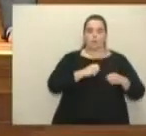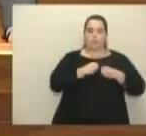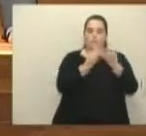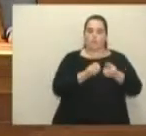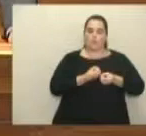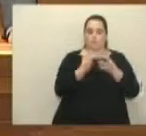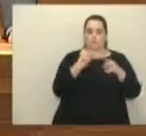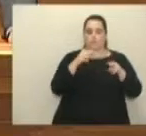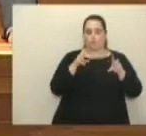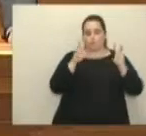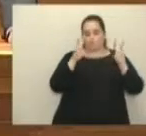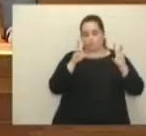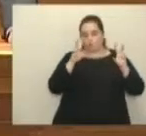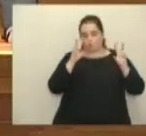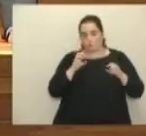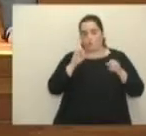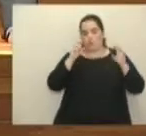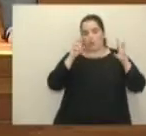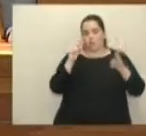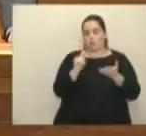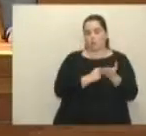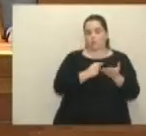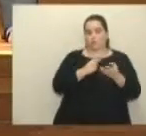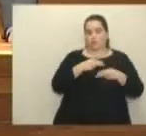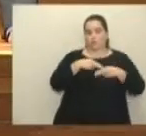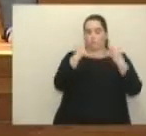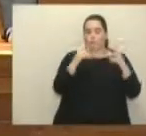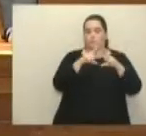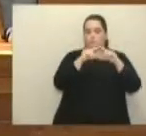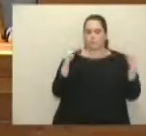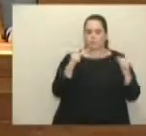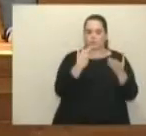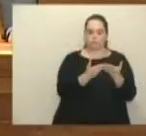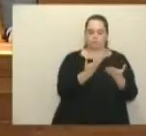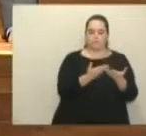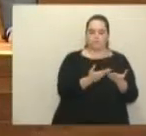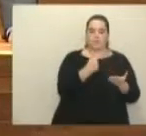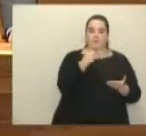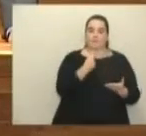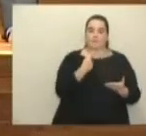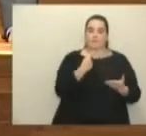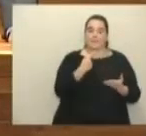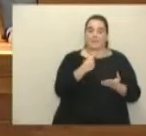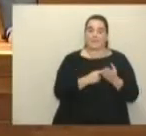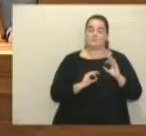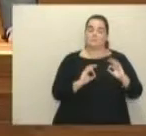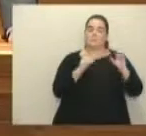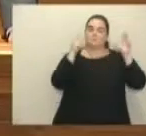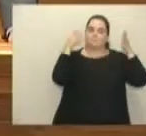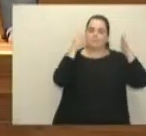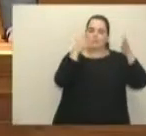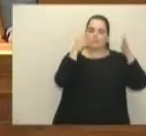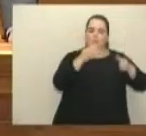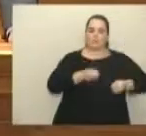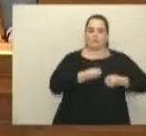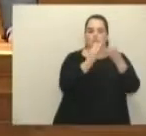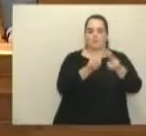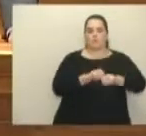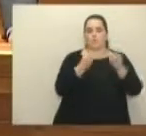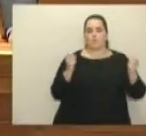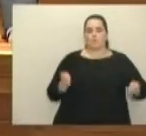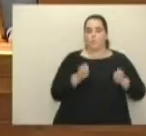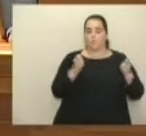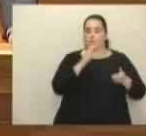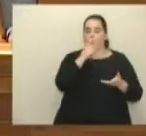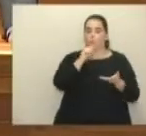los contratos celebrados por la Administración Pública asturiana y en la que se mostrará especial atención a la información a publicar respecto a los contratos